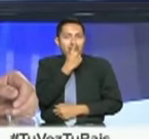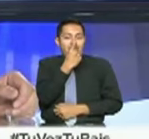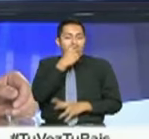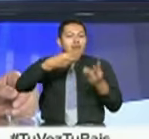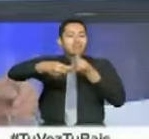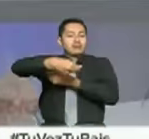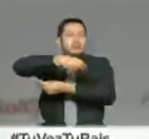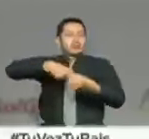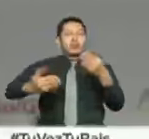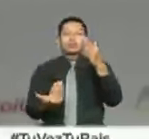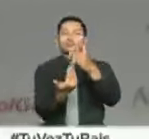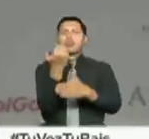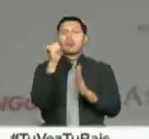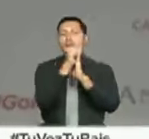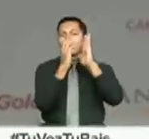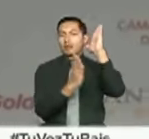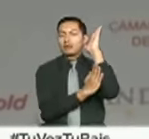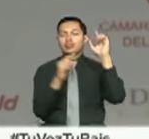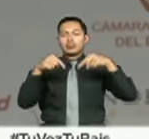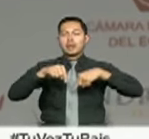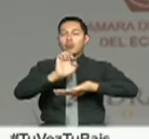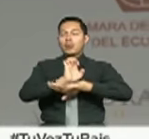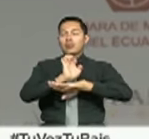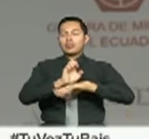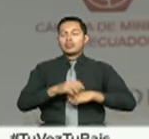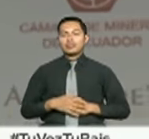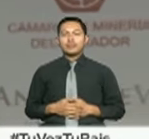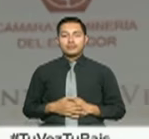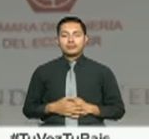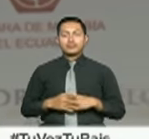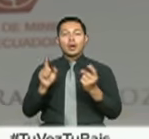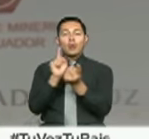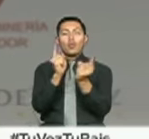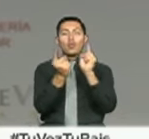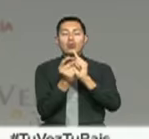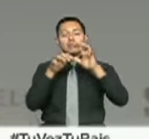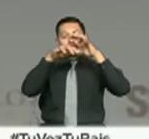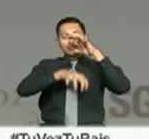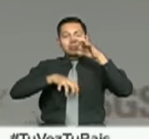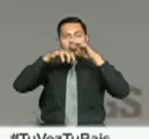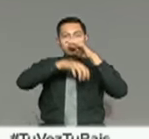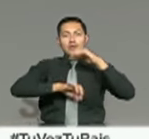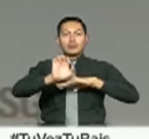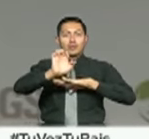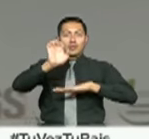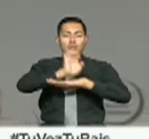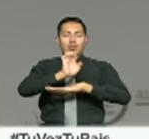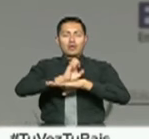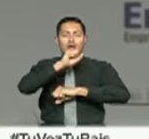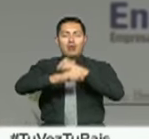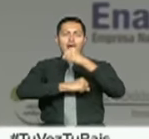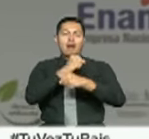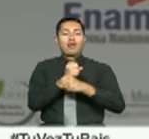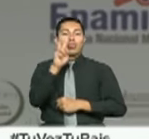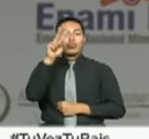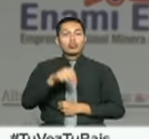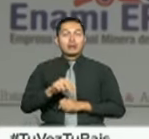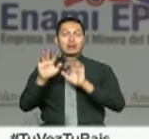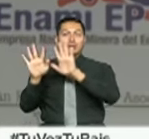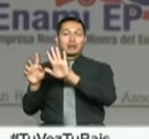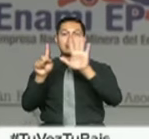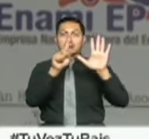proyectos. El Encuentro Minero Ecuador 2016 es la primera cita internacional del sector en el